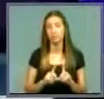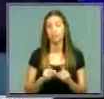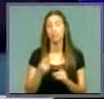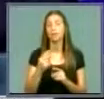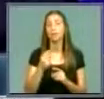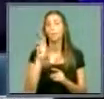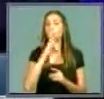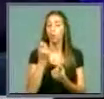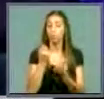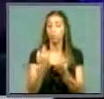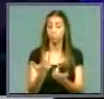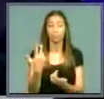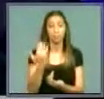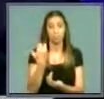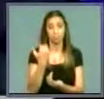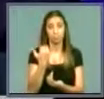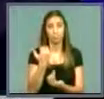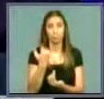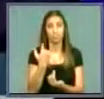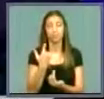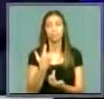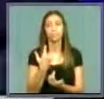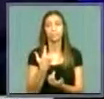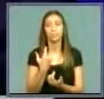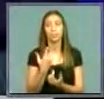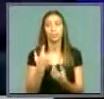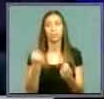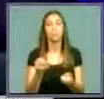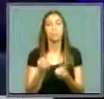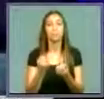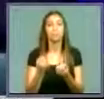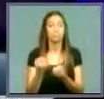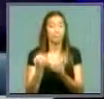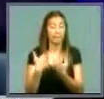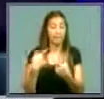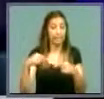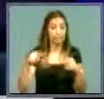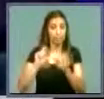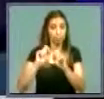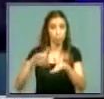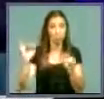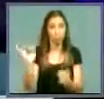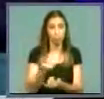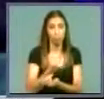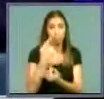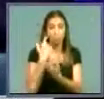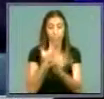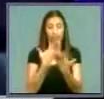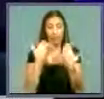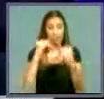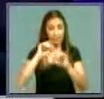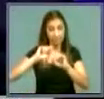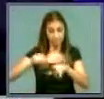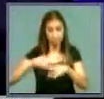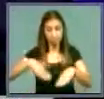oportunidad a la mujer ha podido lucirse, ha podido brindarse y ha podido demostrar la capacidad para estar a la